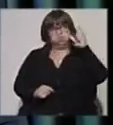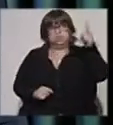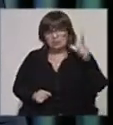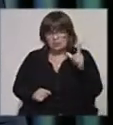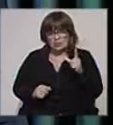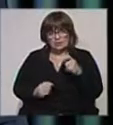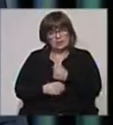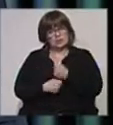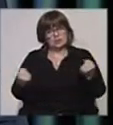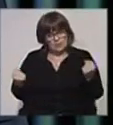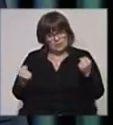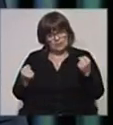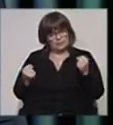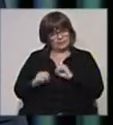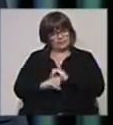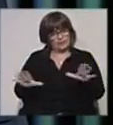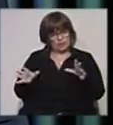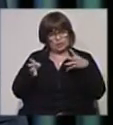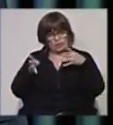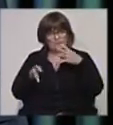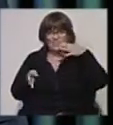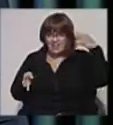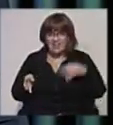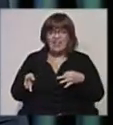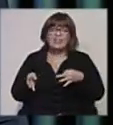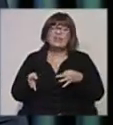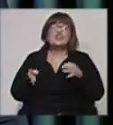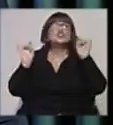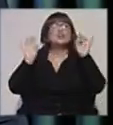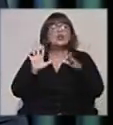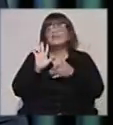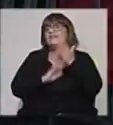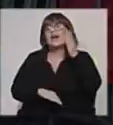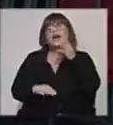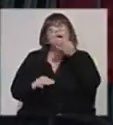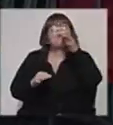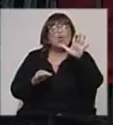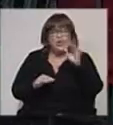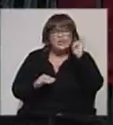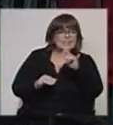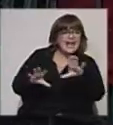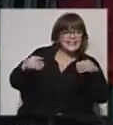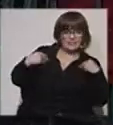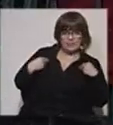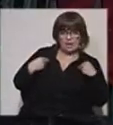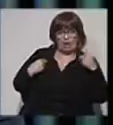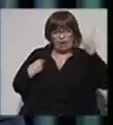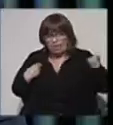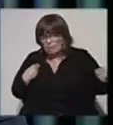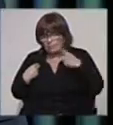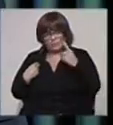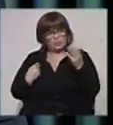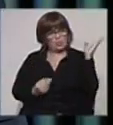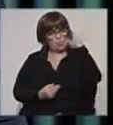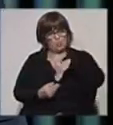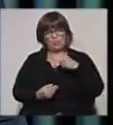cubrir una guerra. Además está decir que solo va la gente que quiere ir. Uh-huh. O sea, nunca